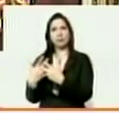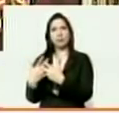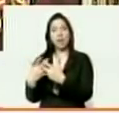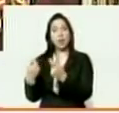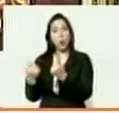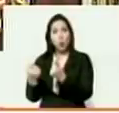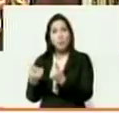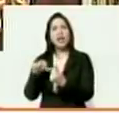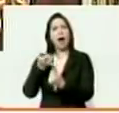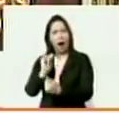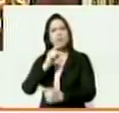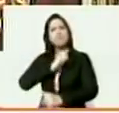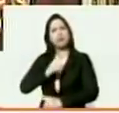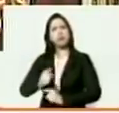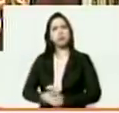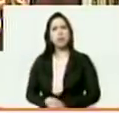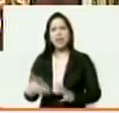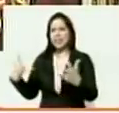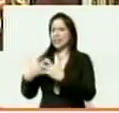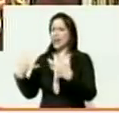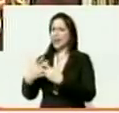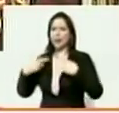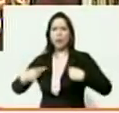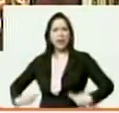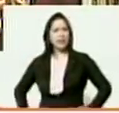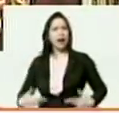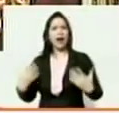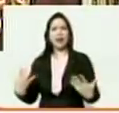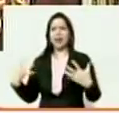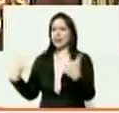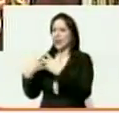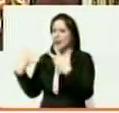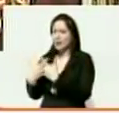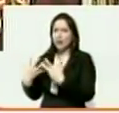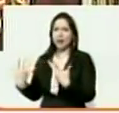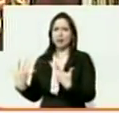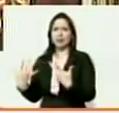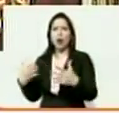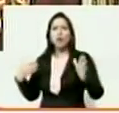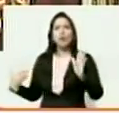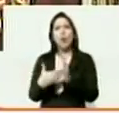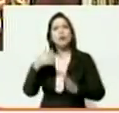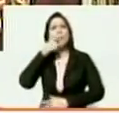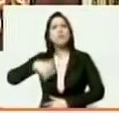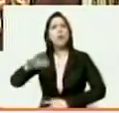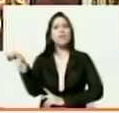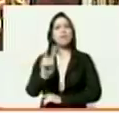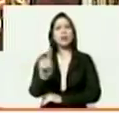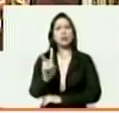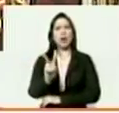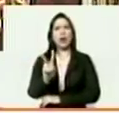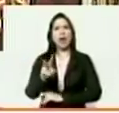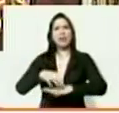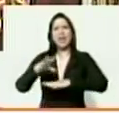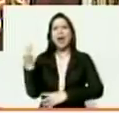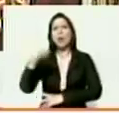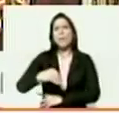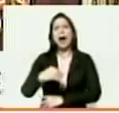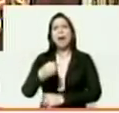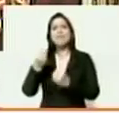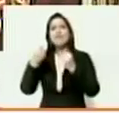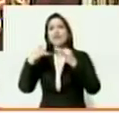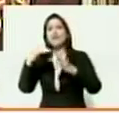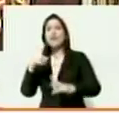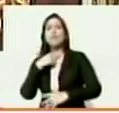económica, una guerra humanitaria, una guerra contra el pueblo de Venezuela que ha dejado ya miles de